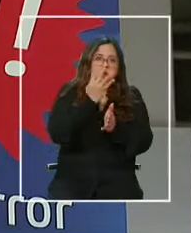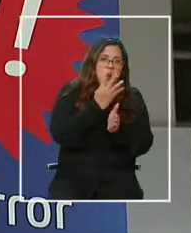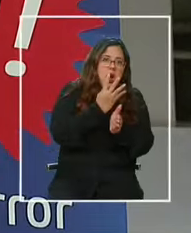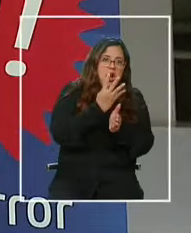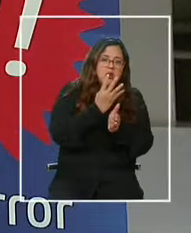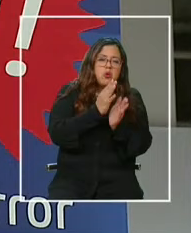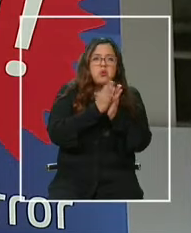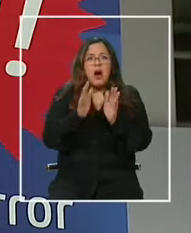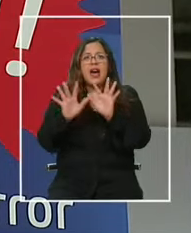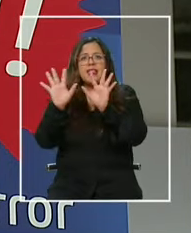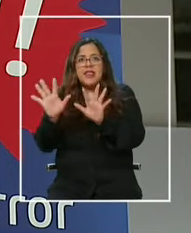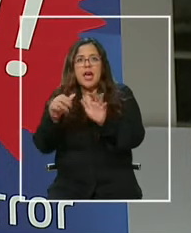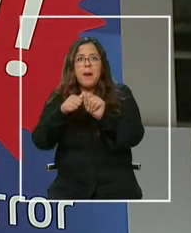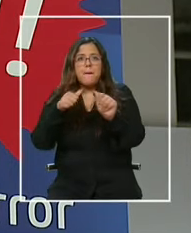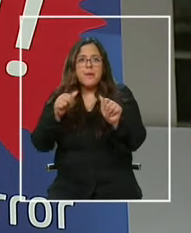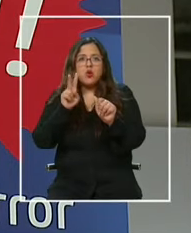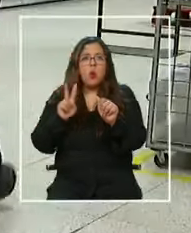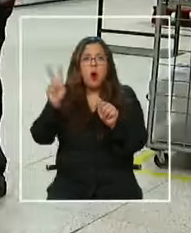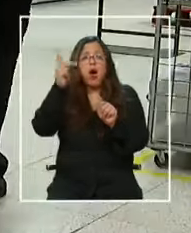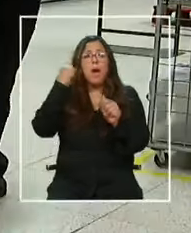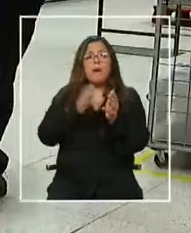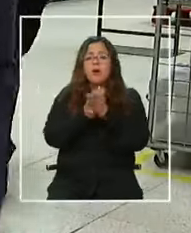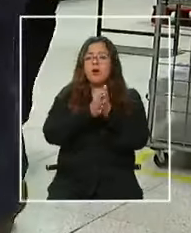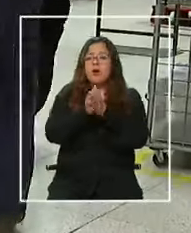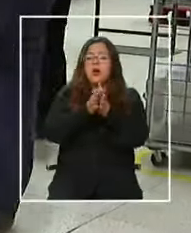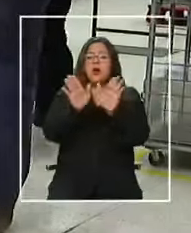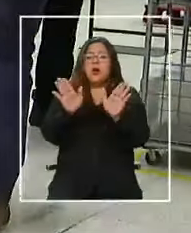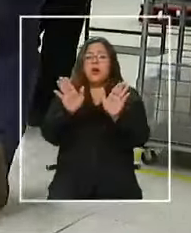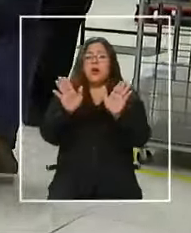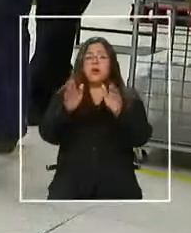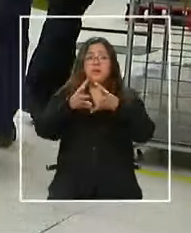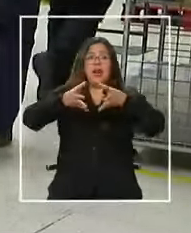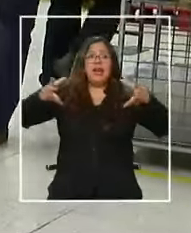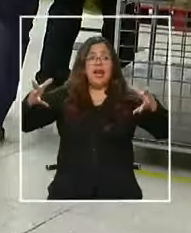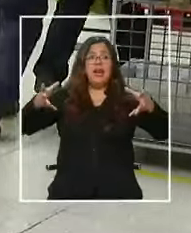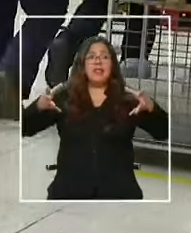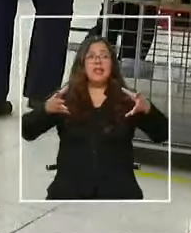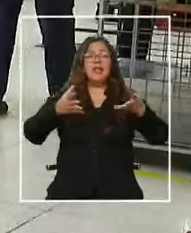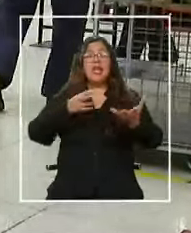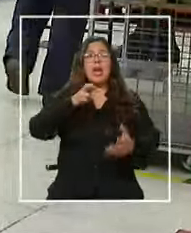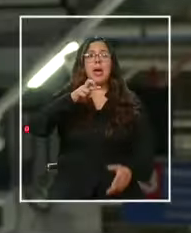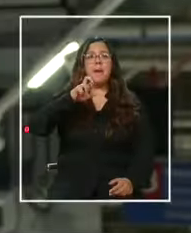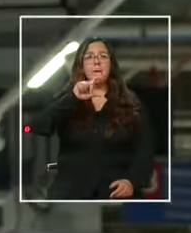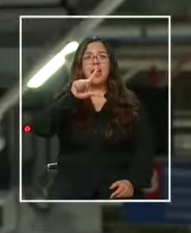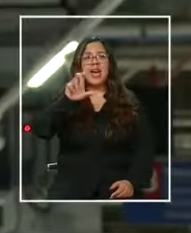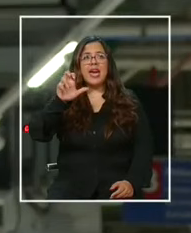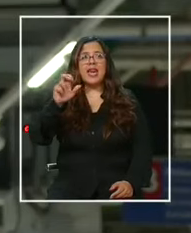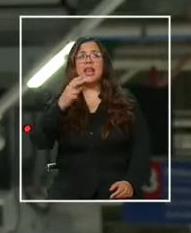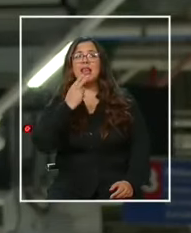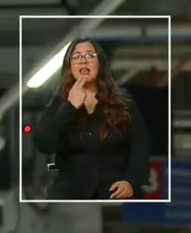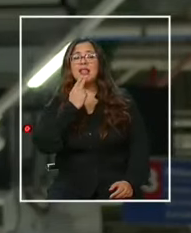10 metros cuadrados. Si queremos calefaccionar grandes espacios, tenemos las calefacción a pellet, tenemos un surtido súper amplio